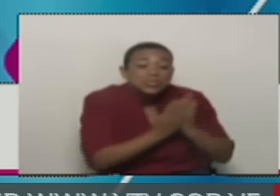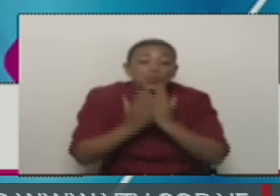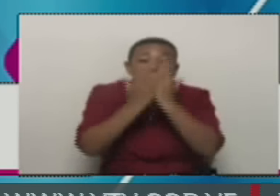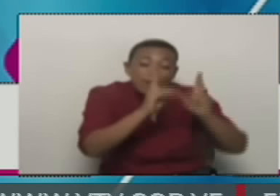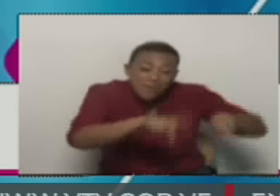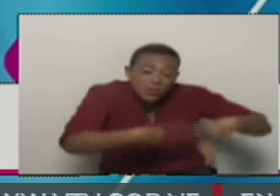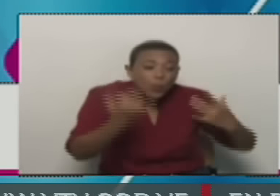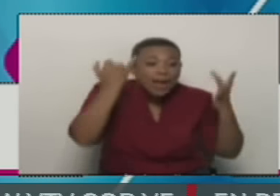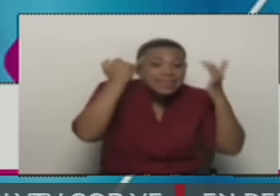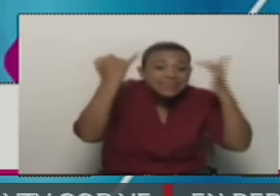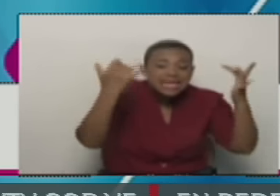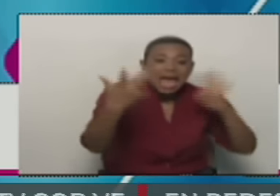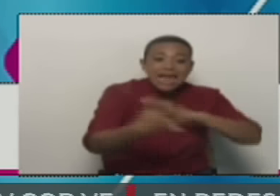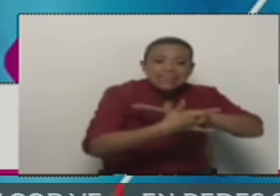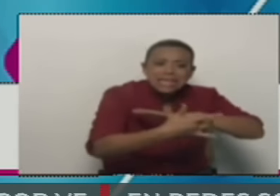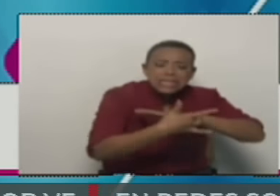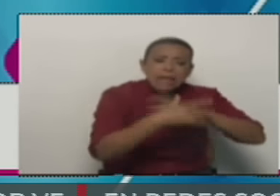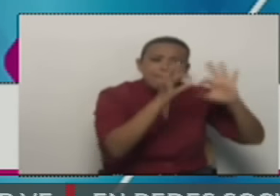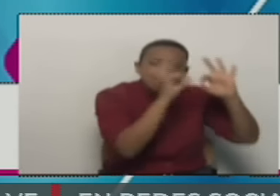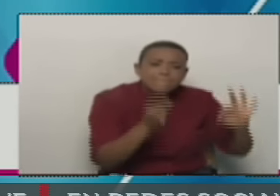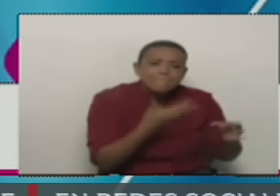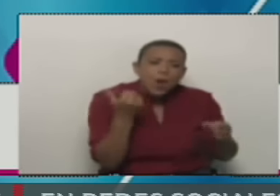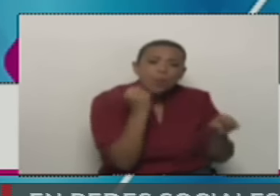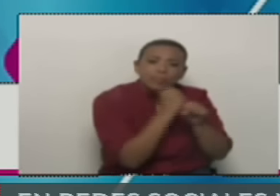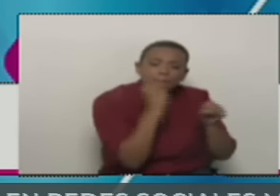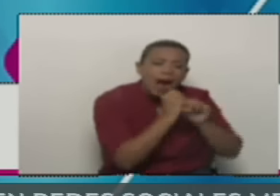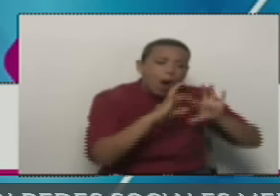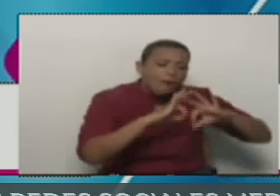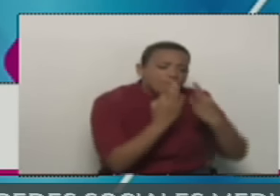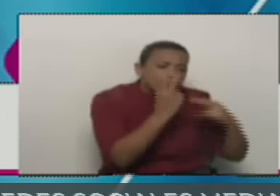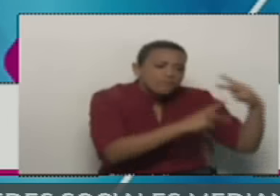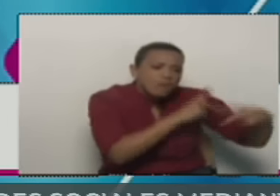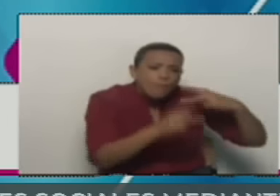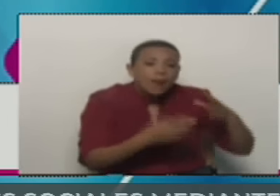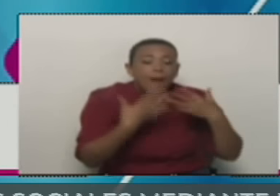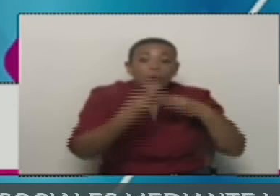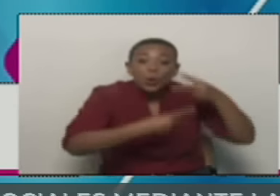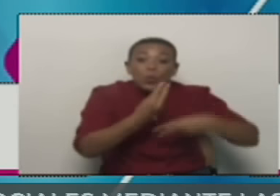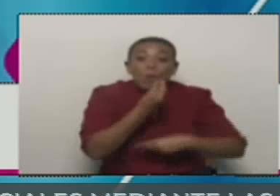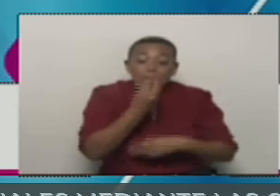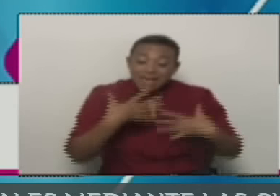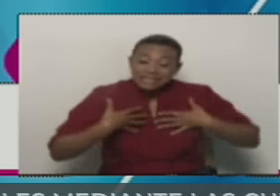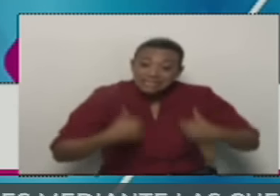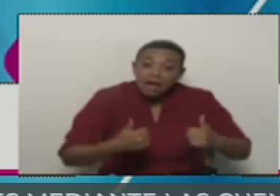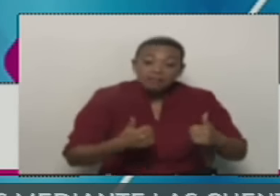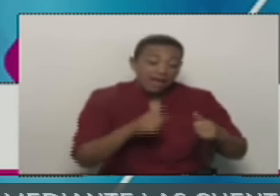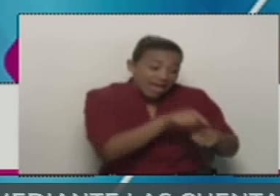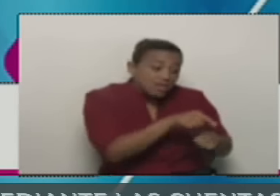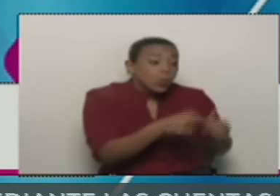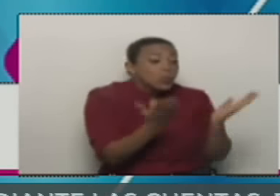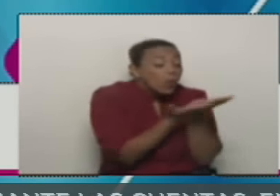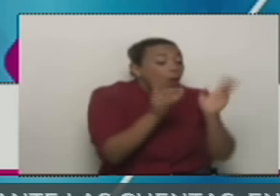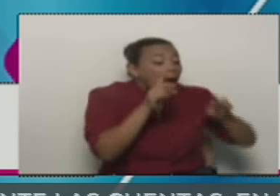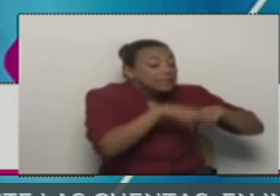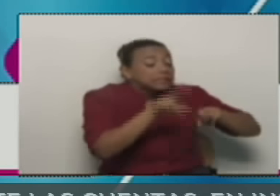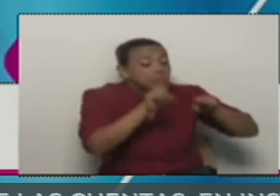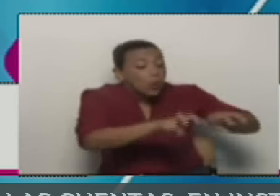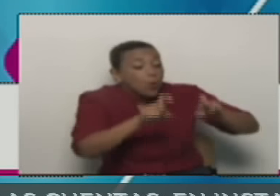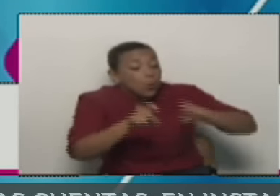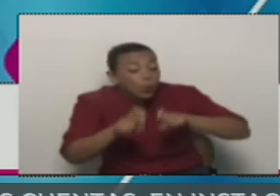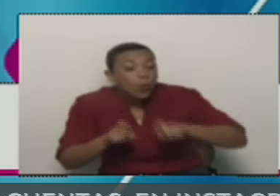innovar, para tecnificar el campo, pero producen alimentos sanos, pero también convierten eso en una escuela, en educación,